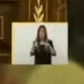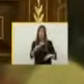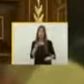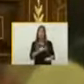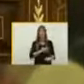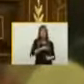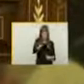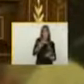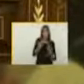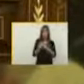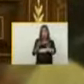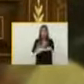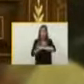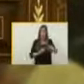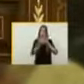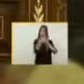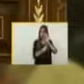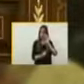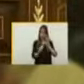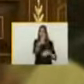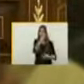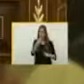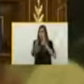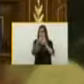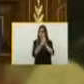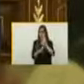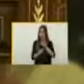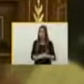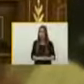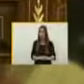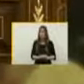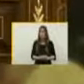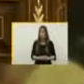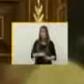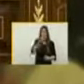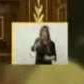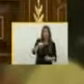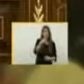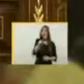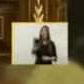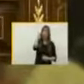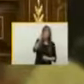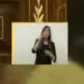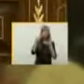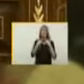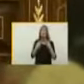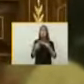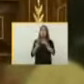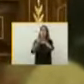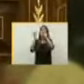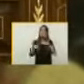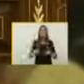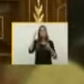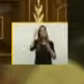é posible. Pero o que pon a vistas, haberá tempo, supoño, que despois para explicitalo, é a verdadeira entraña da tanxente de